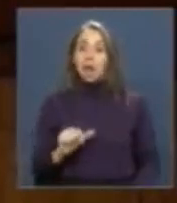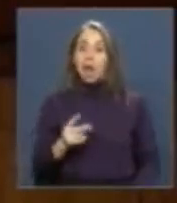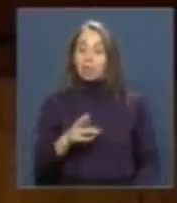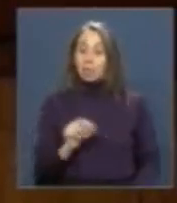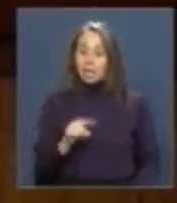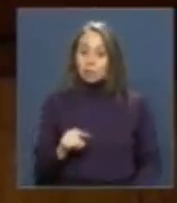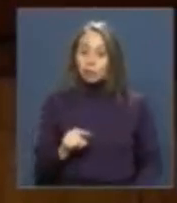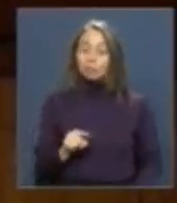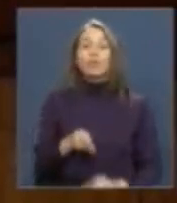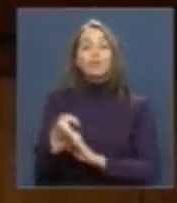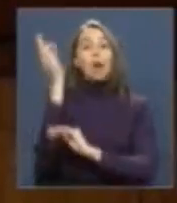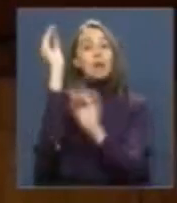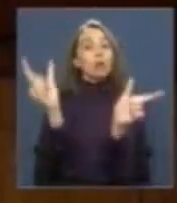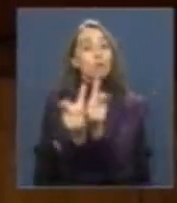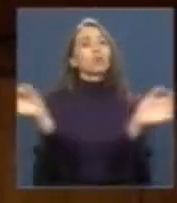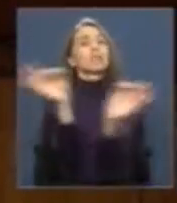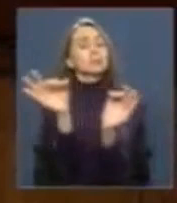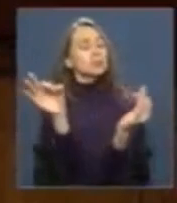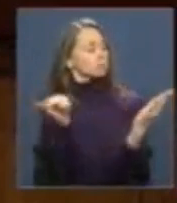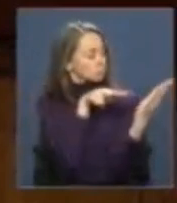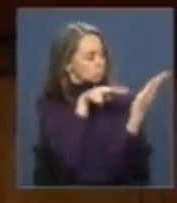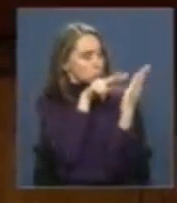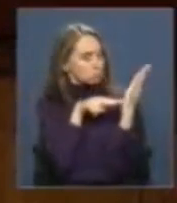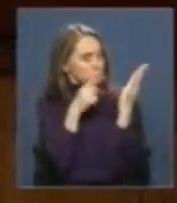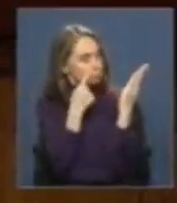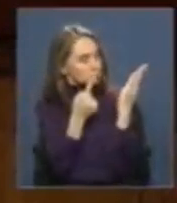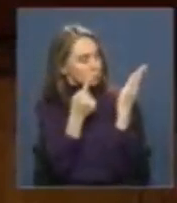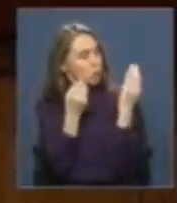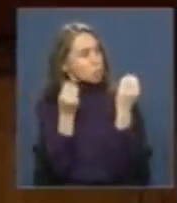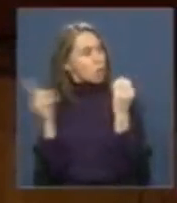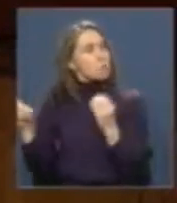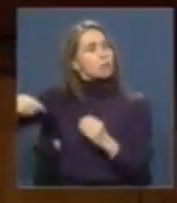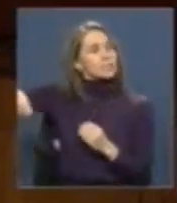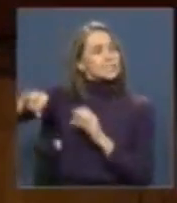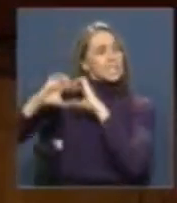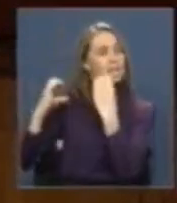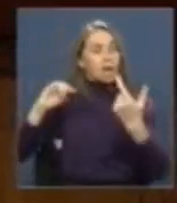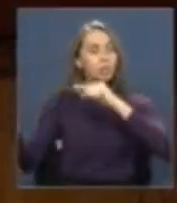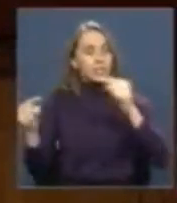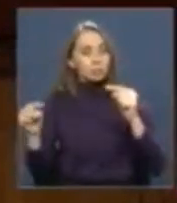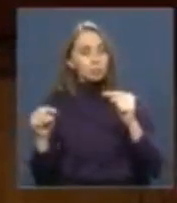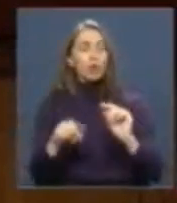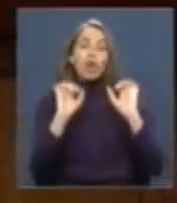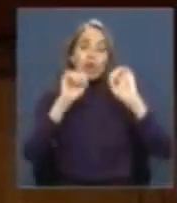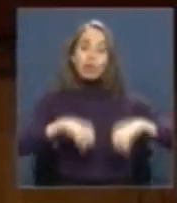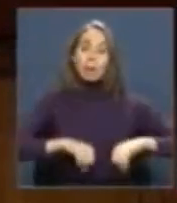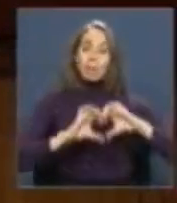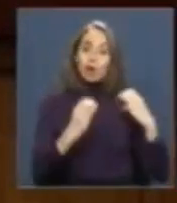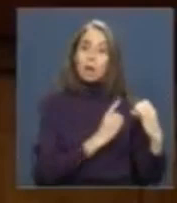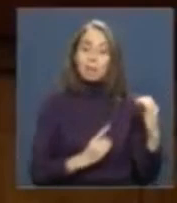expresó que le llamó la atención el debate en el senado pues el texto aprobado por la corporación